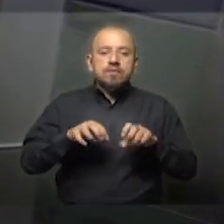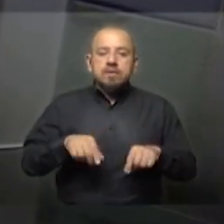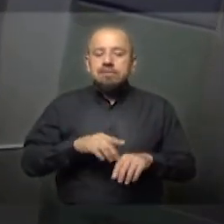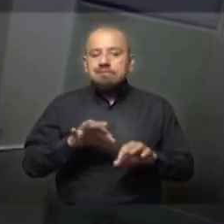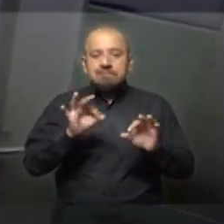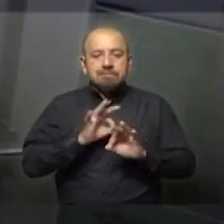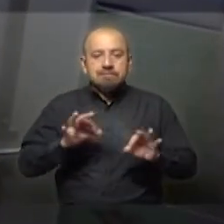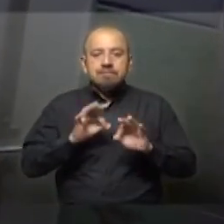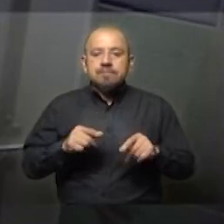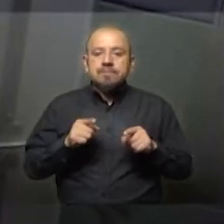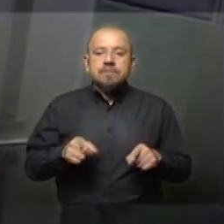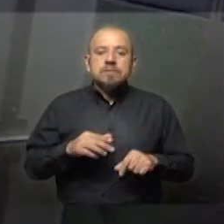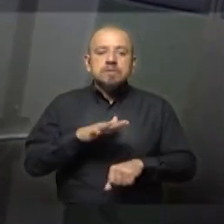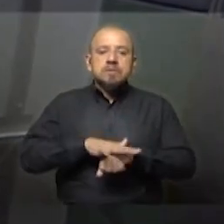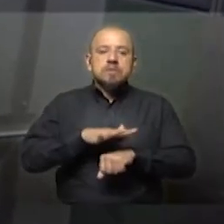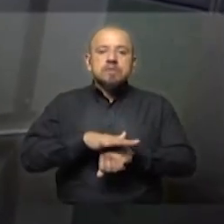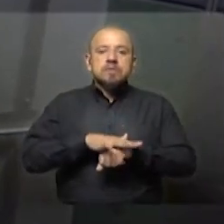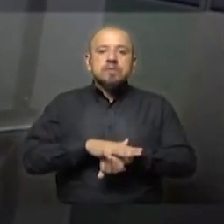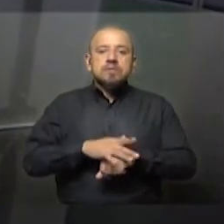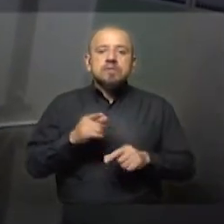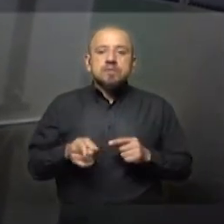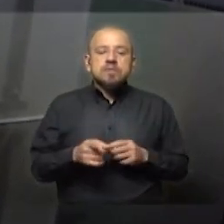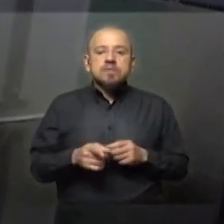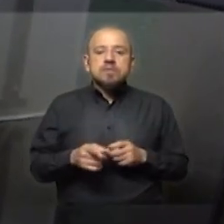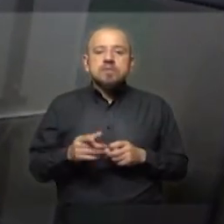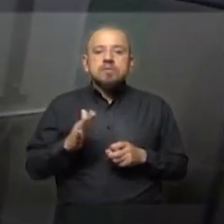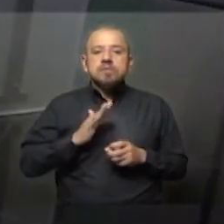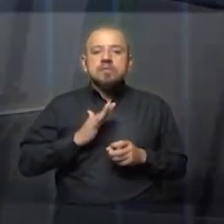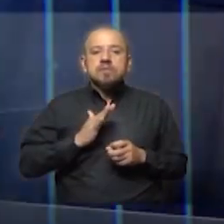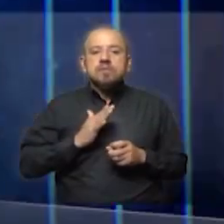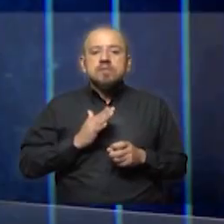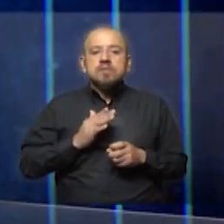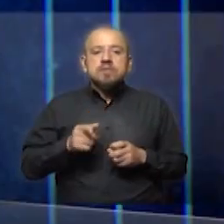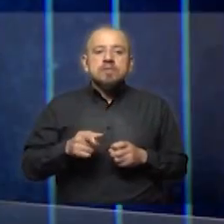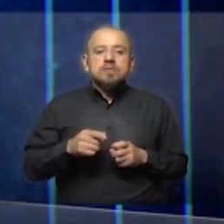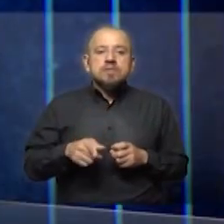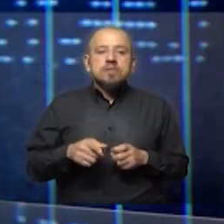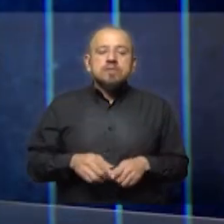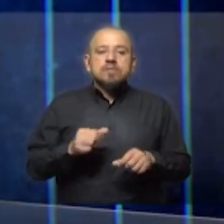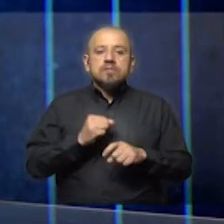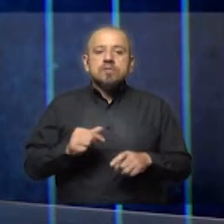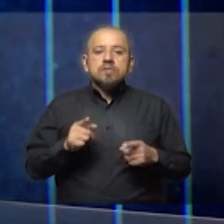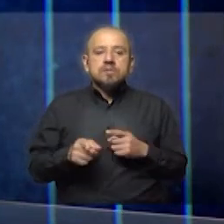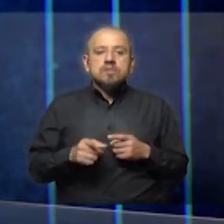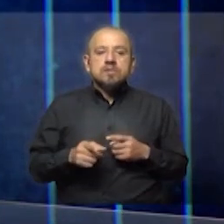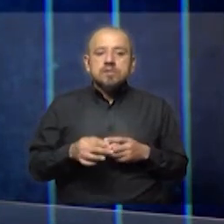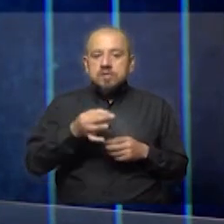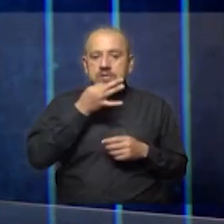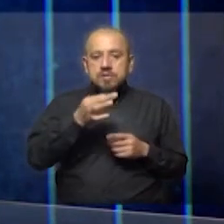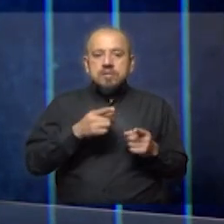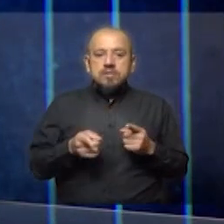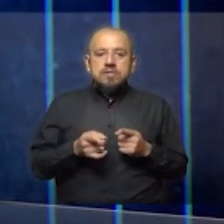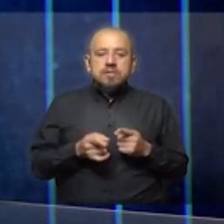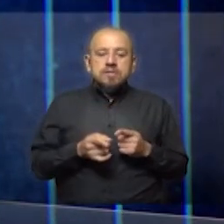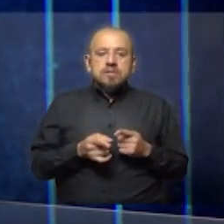era un momento este para la mujer en la cual la mujer era incapaz no pero él hablaba de